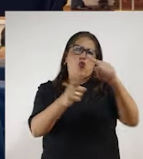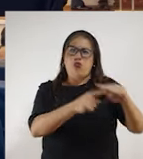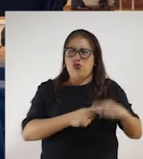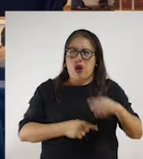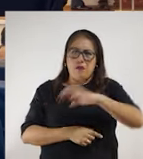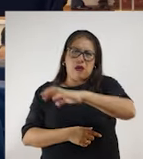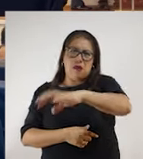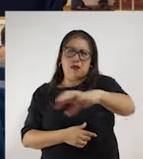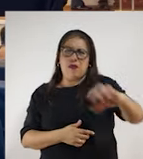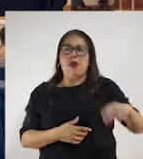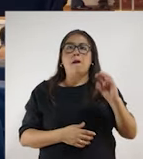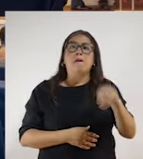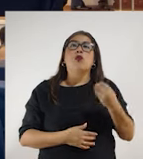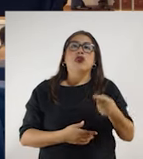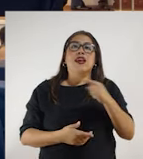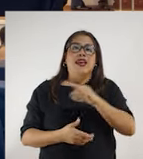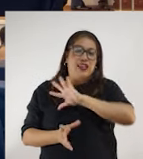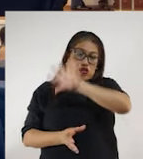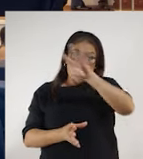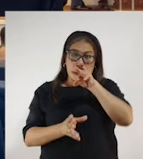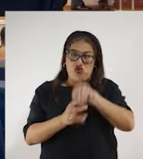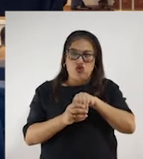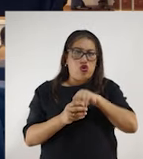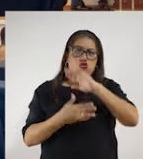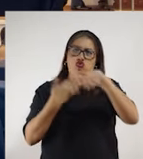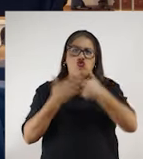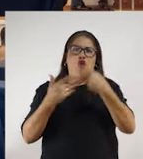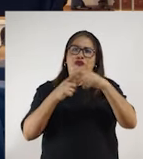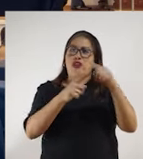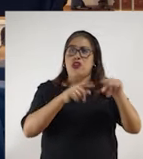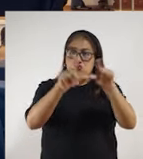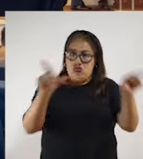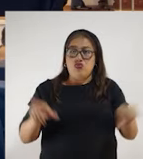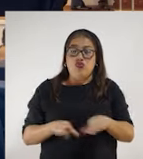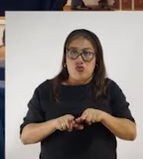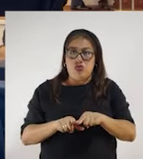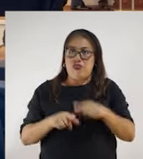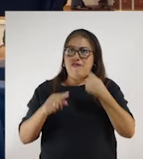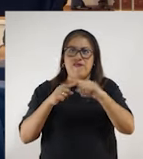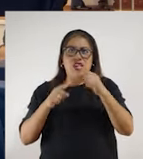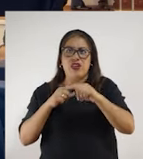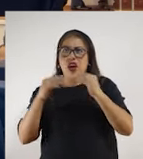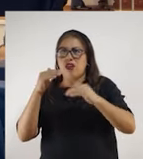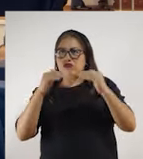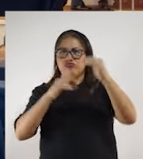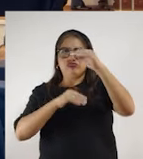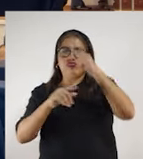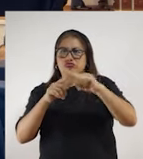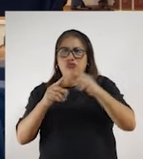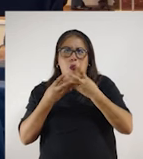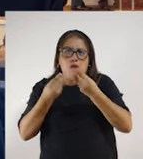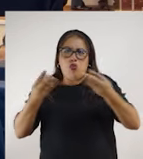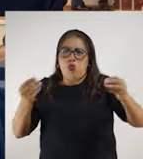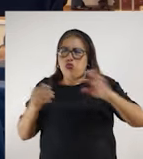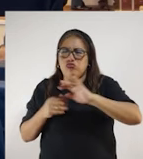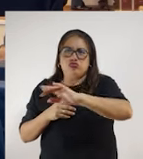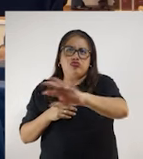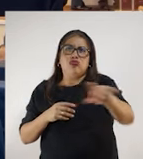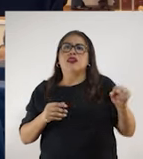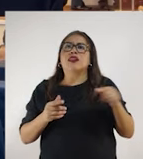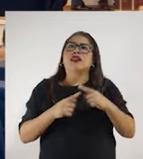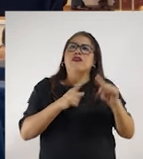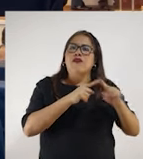multisectorial porque abarca a todos los sectores, que a todos los niveles es multinivel y